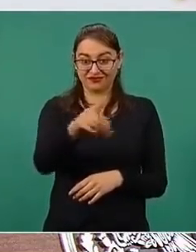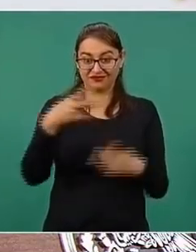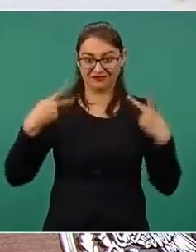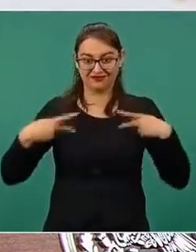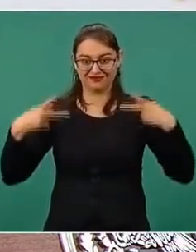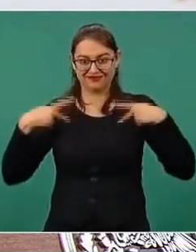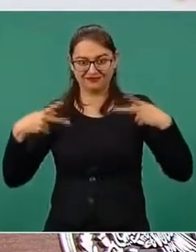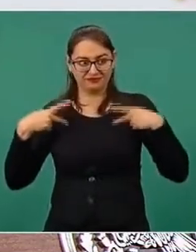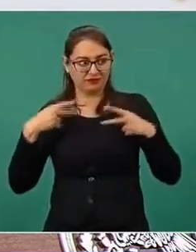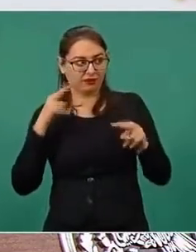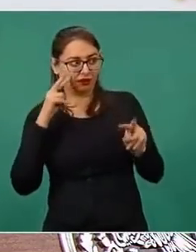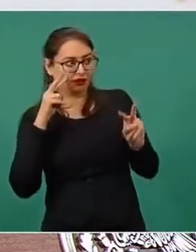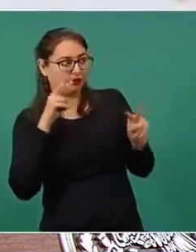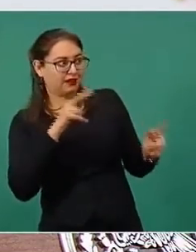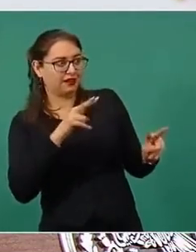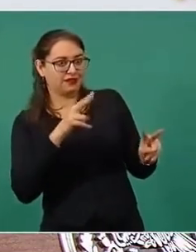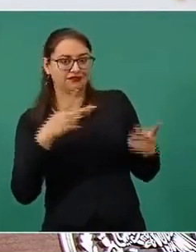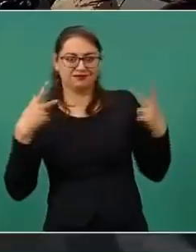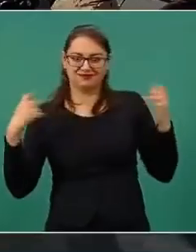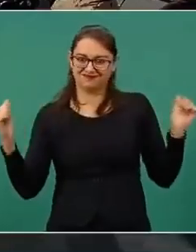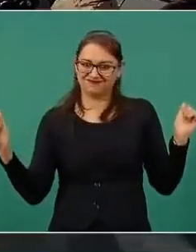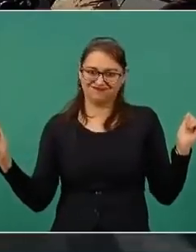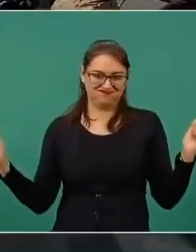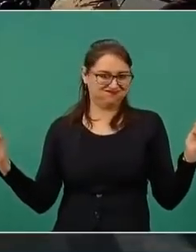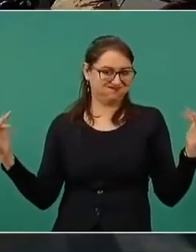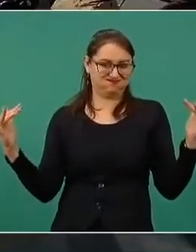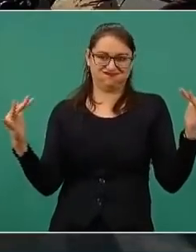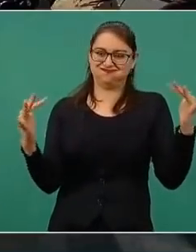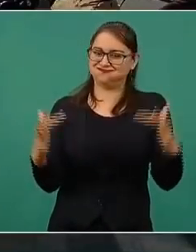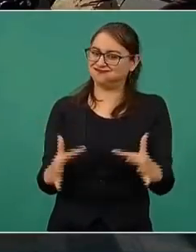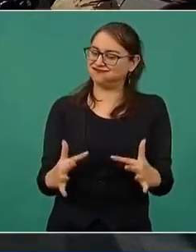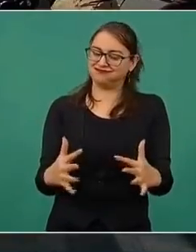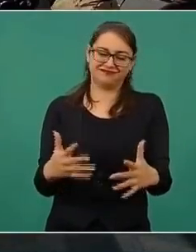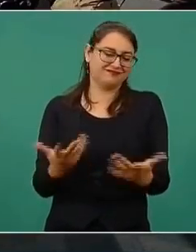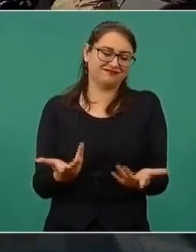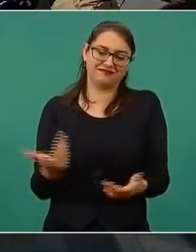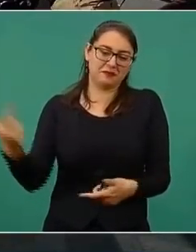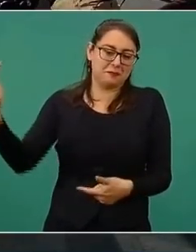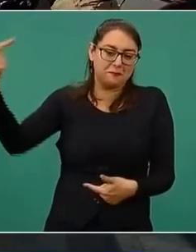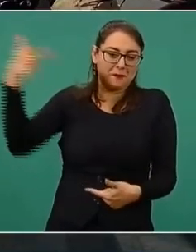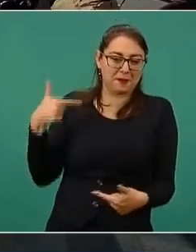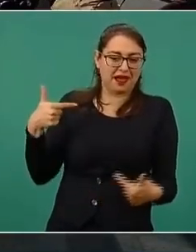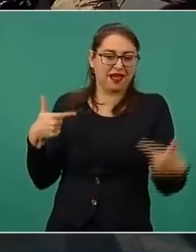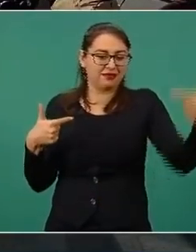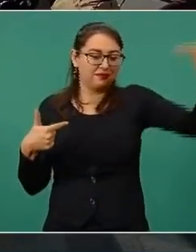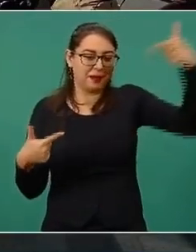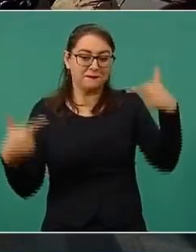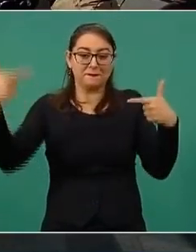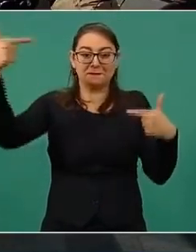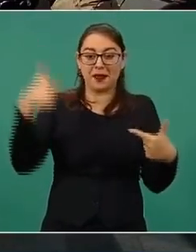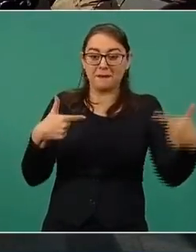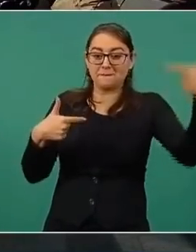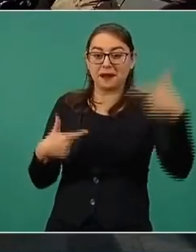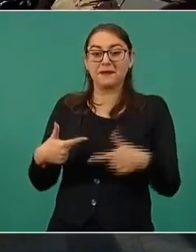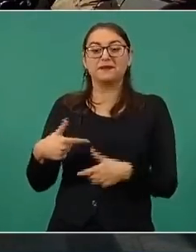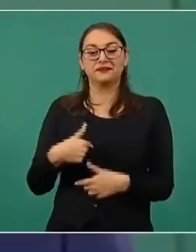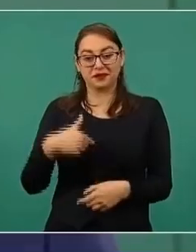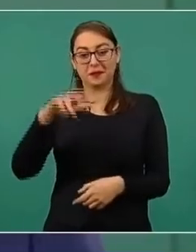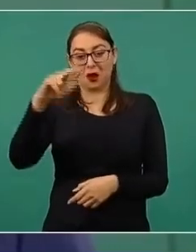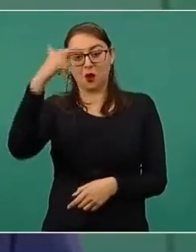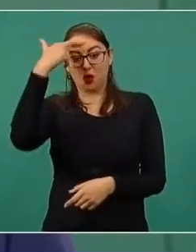sus casas. Y recuerdo que sale una pareja, un señor, una